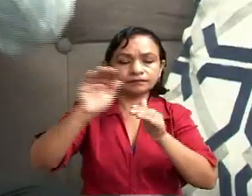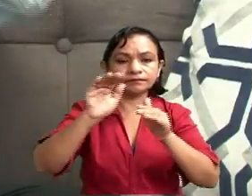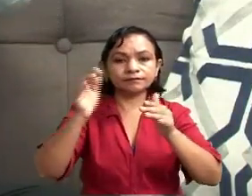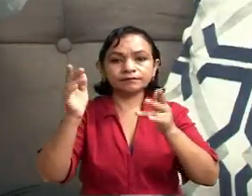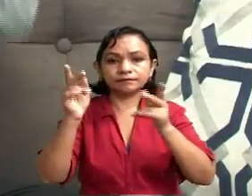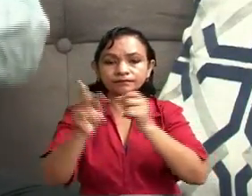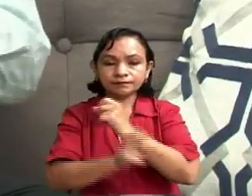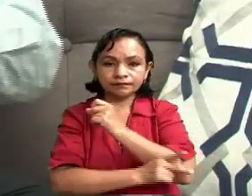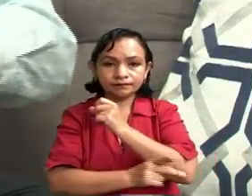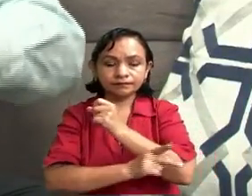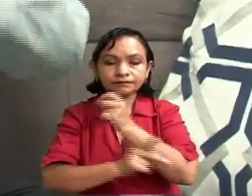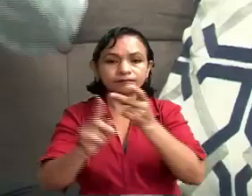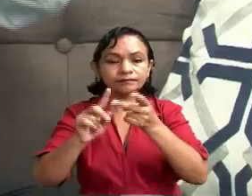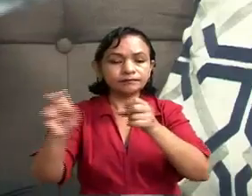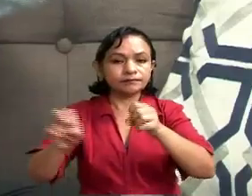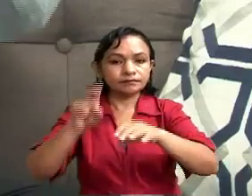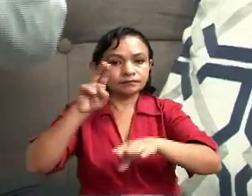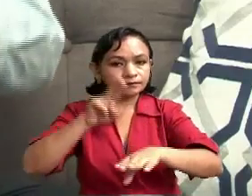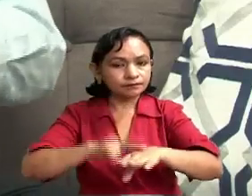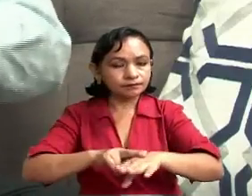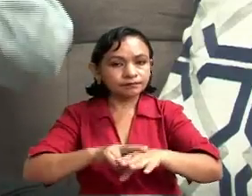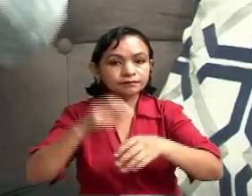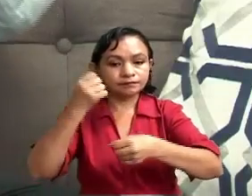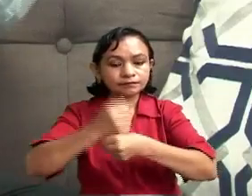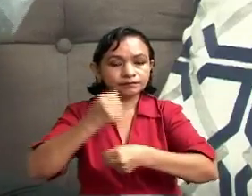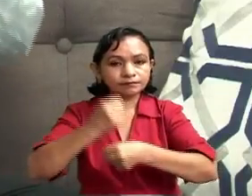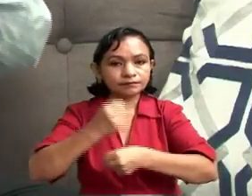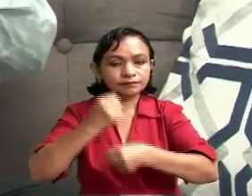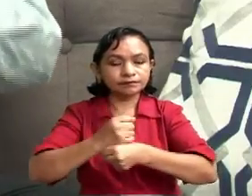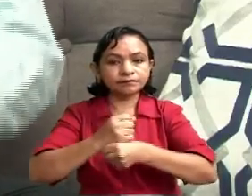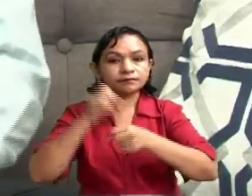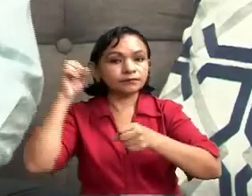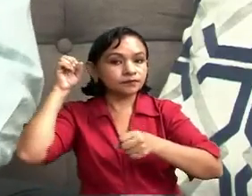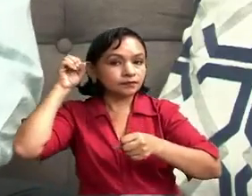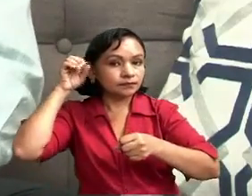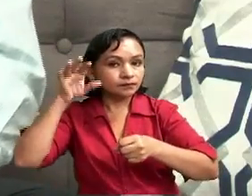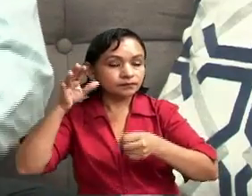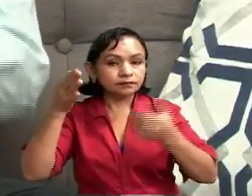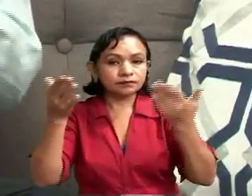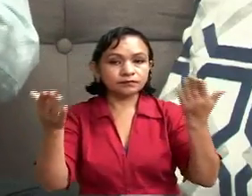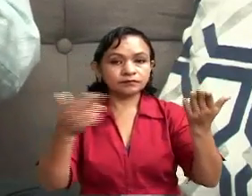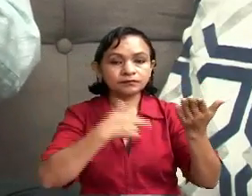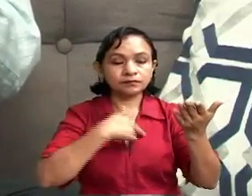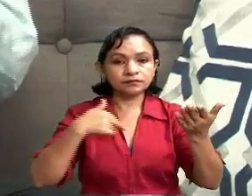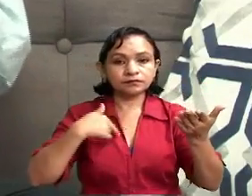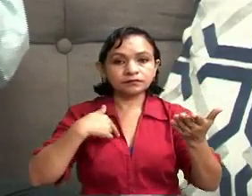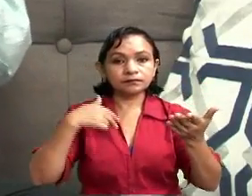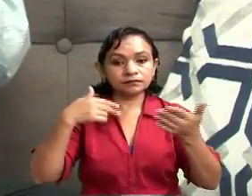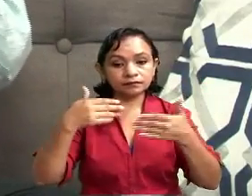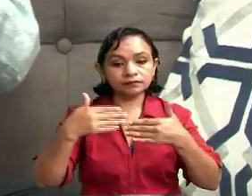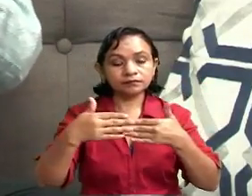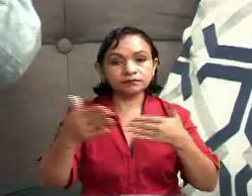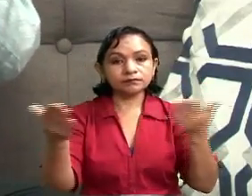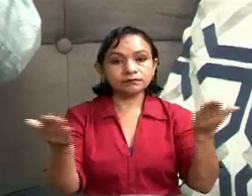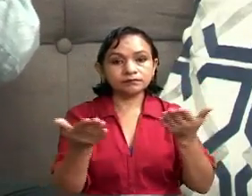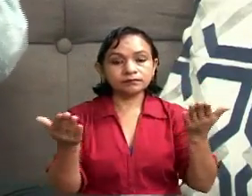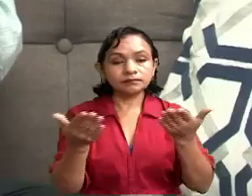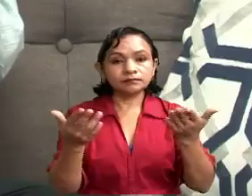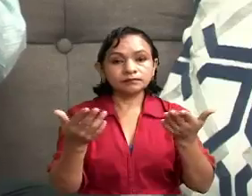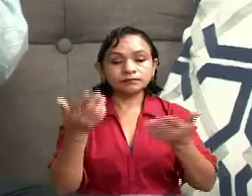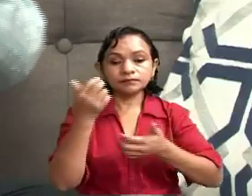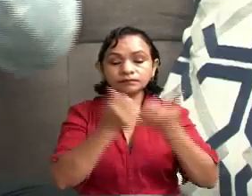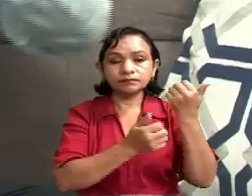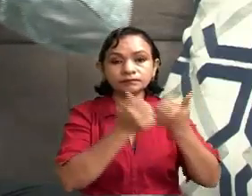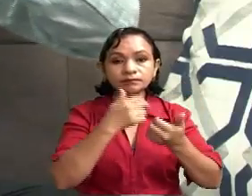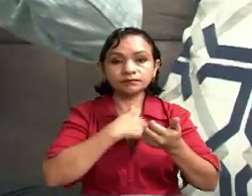extranjera, de mayor inversión nacional, de mayor empleo, de mayor turismo. Y esto fue lo que el daño